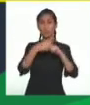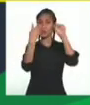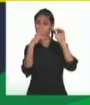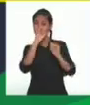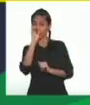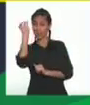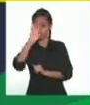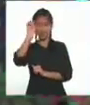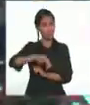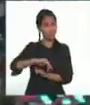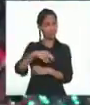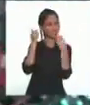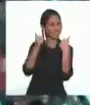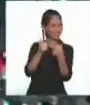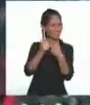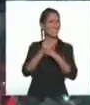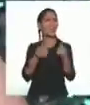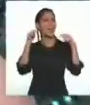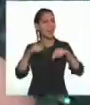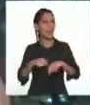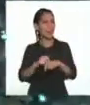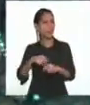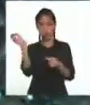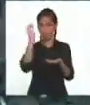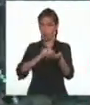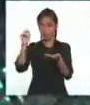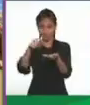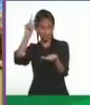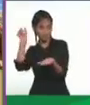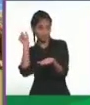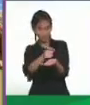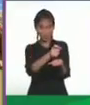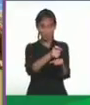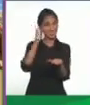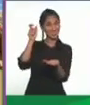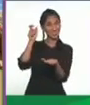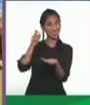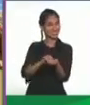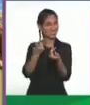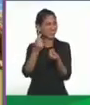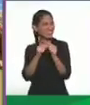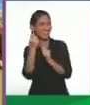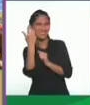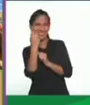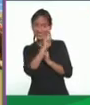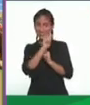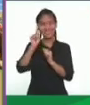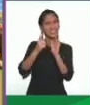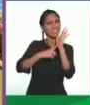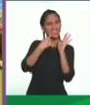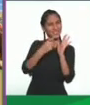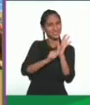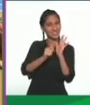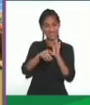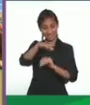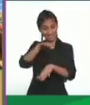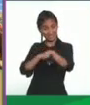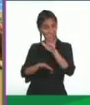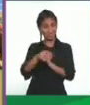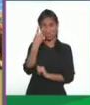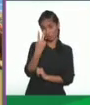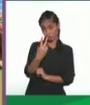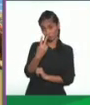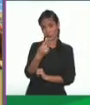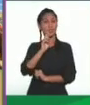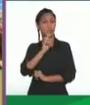290 centímetros. Bien hecho. Ahora te toca volver a lanzar el dado. Llegaste al casillero 11. Dice que debes retroceder 2